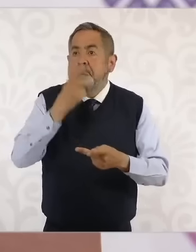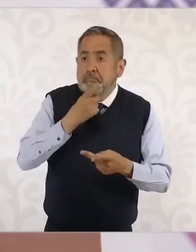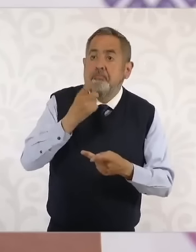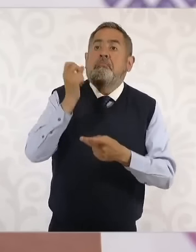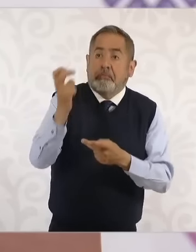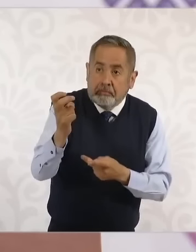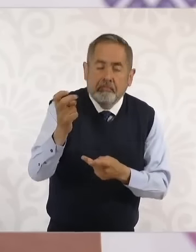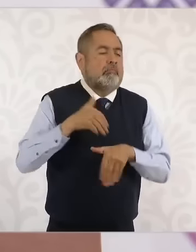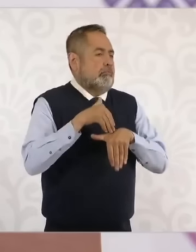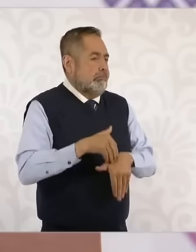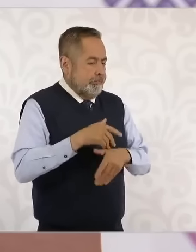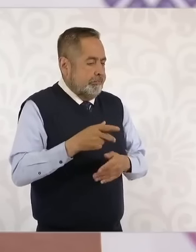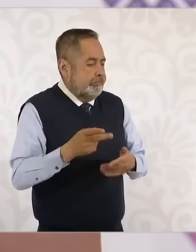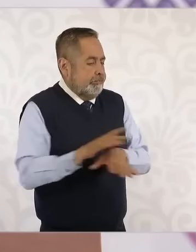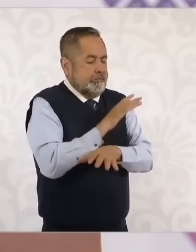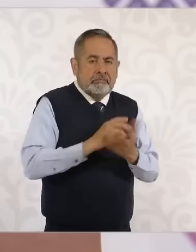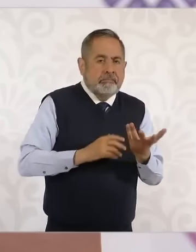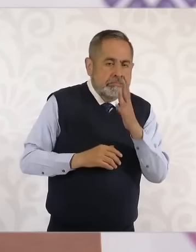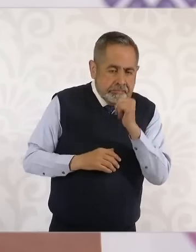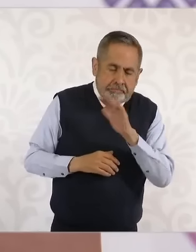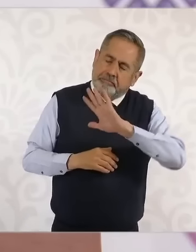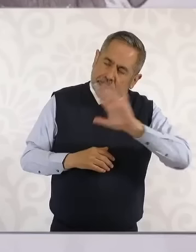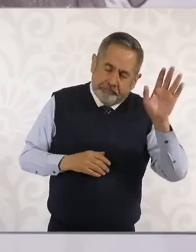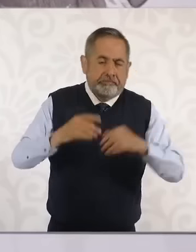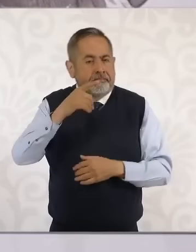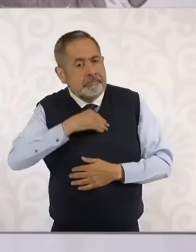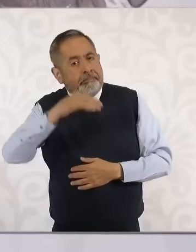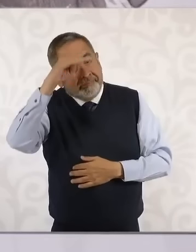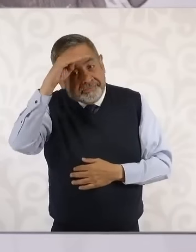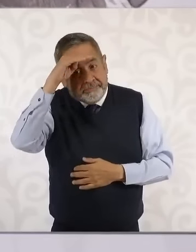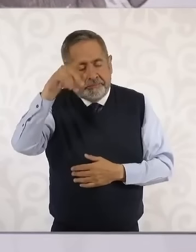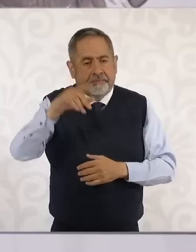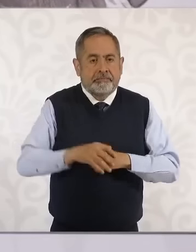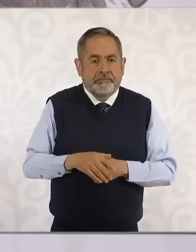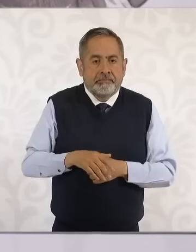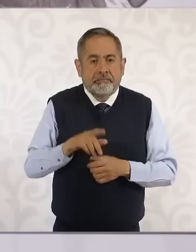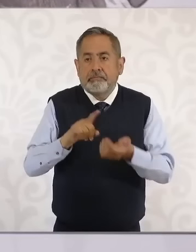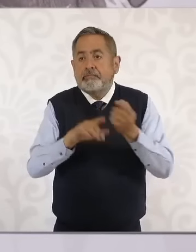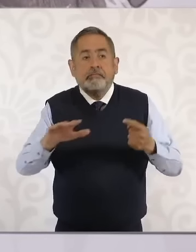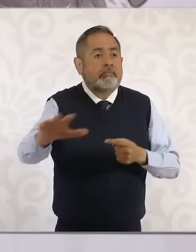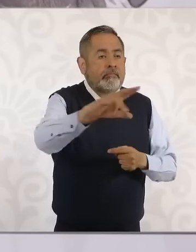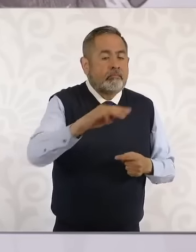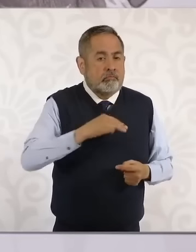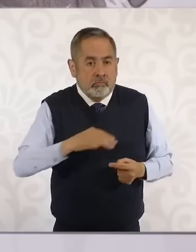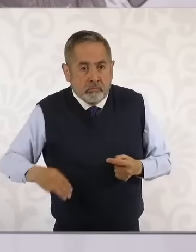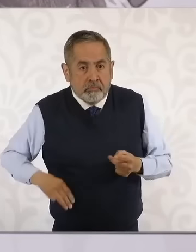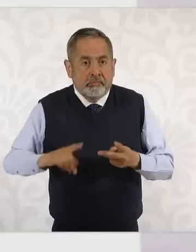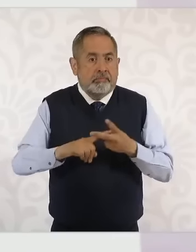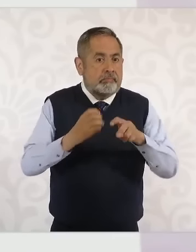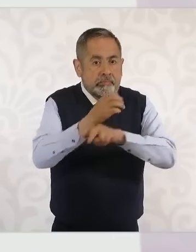Ahora, pienso yo que hay muchas decisiones municipales, estatales,